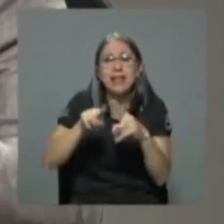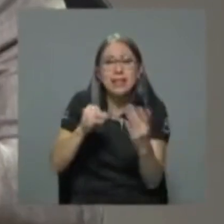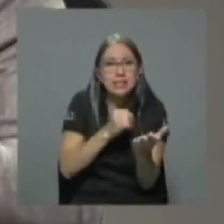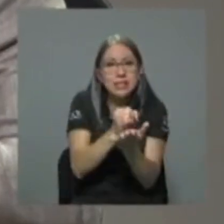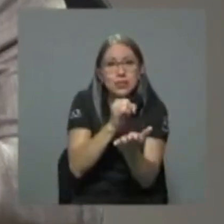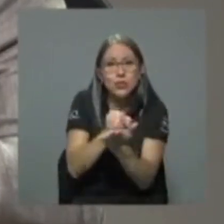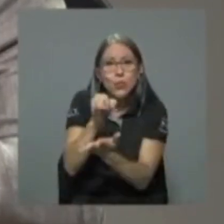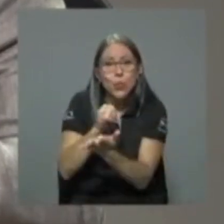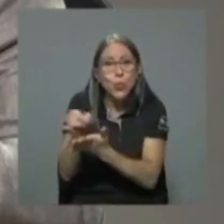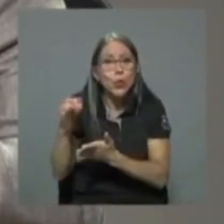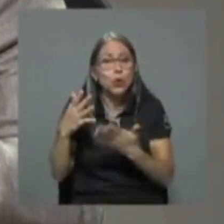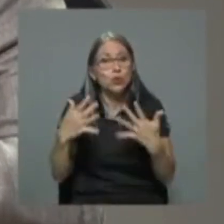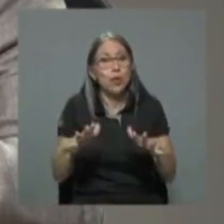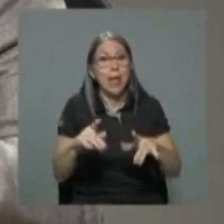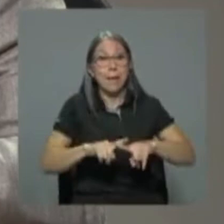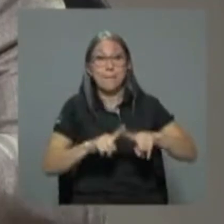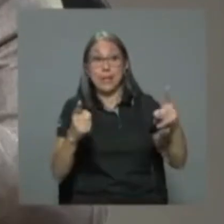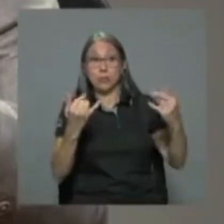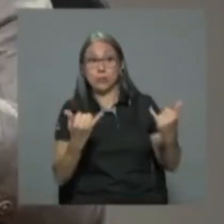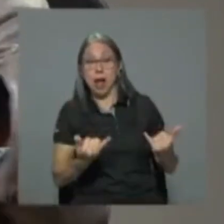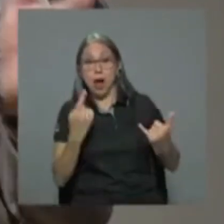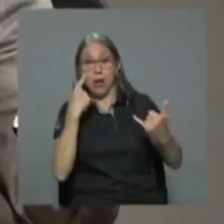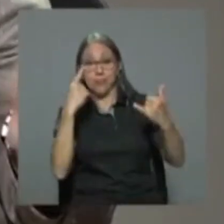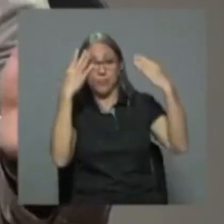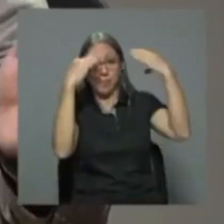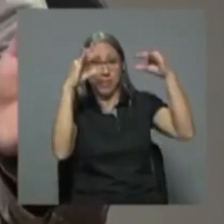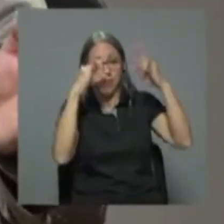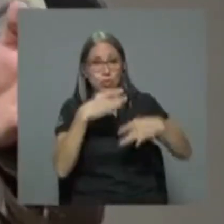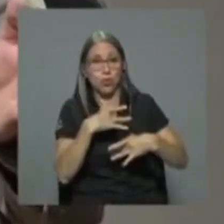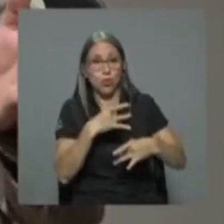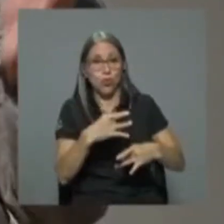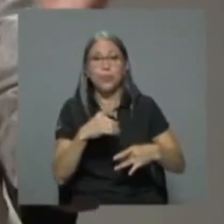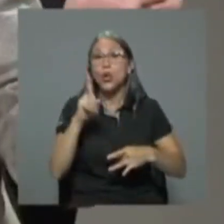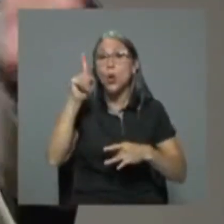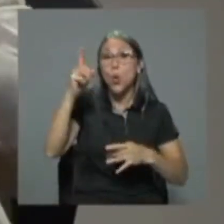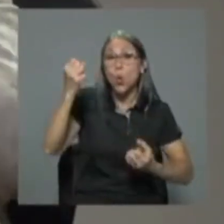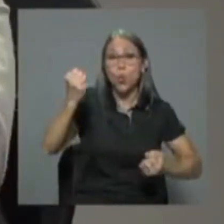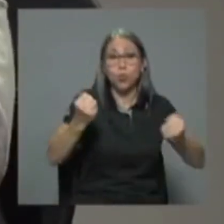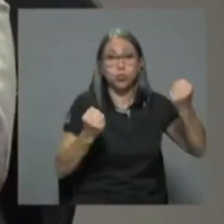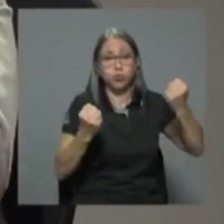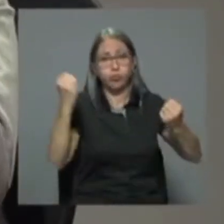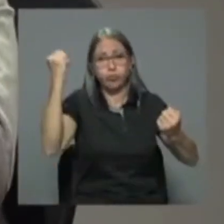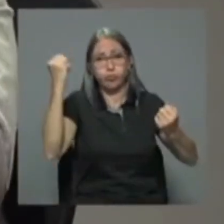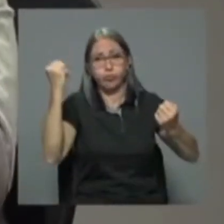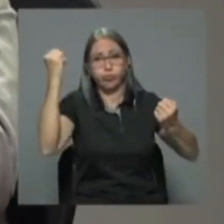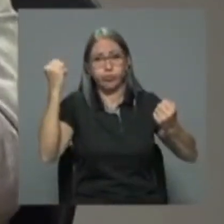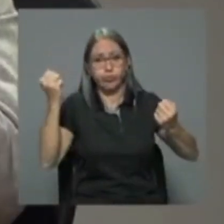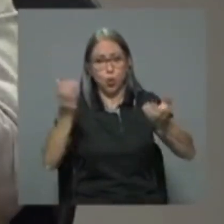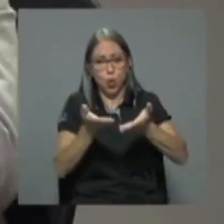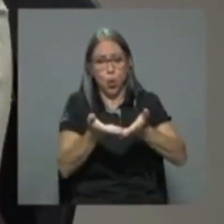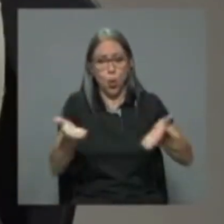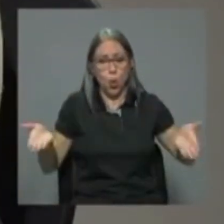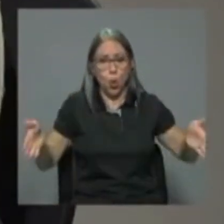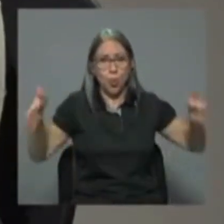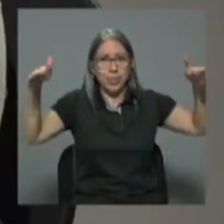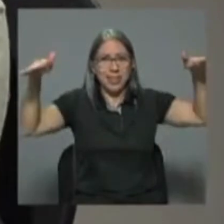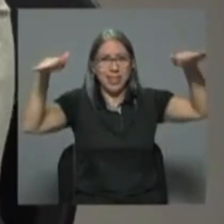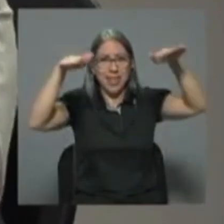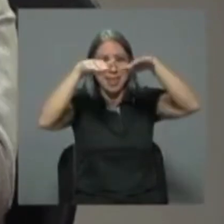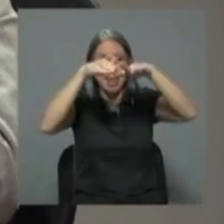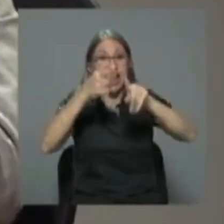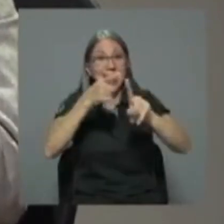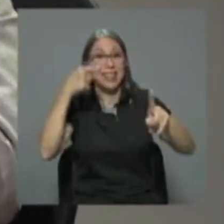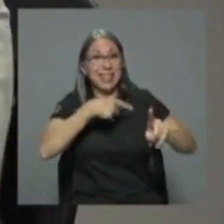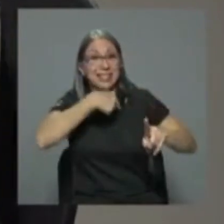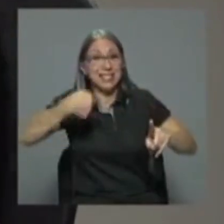este dato es un dato muy interesante. Un container que traía productos de China costaba